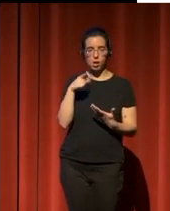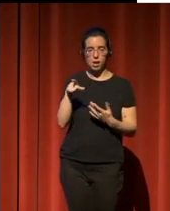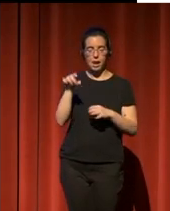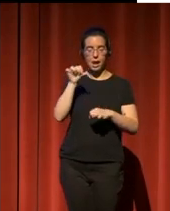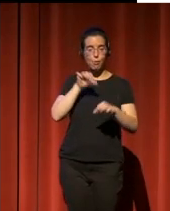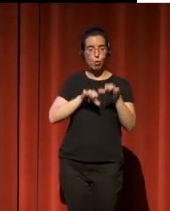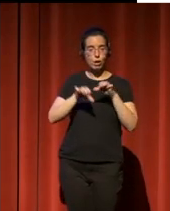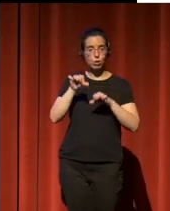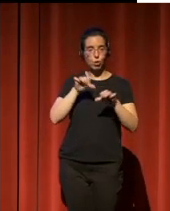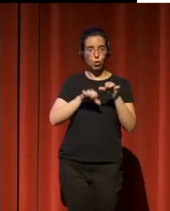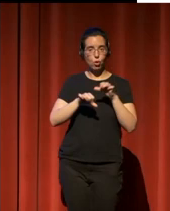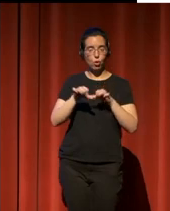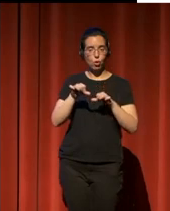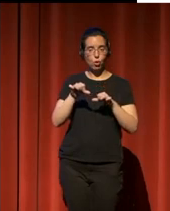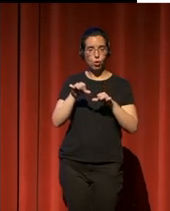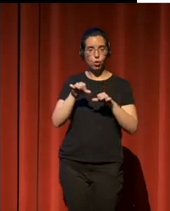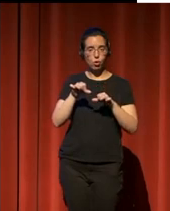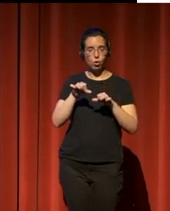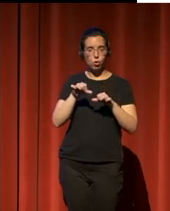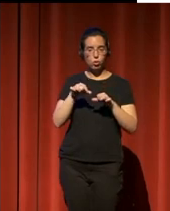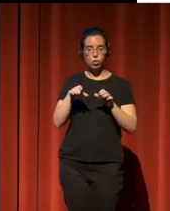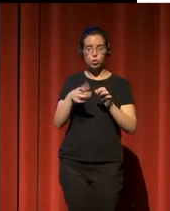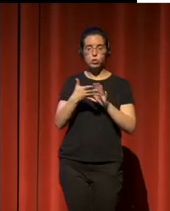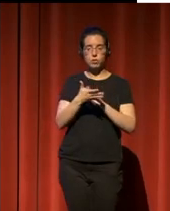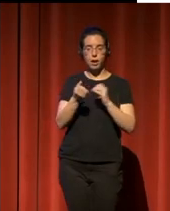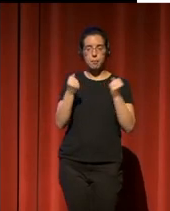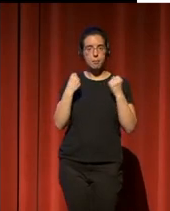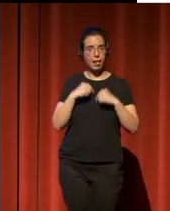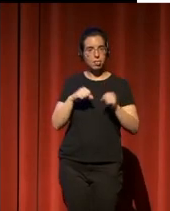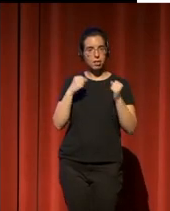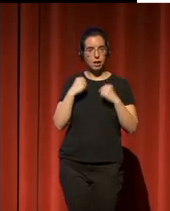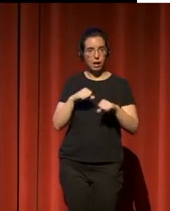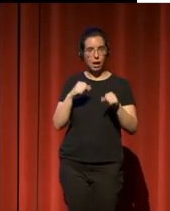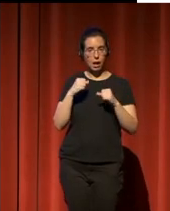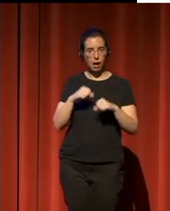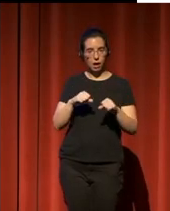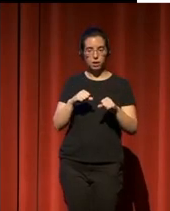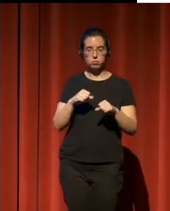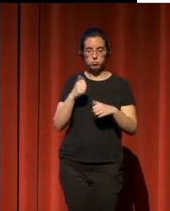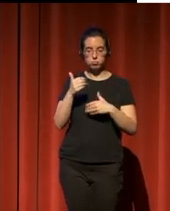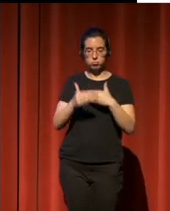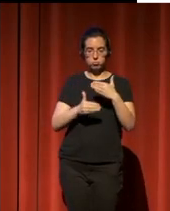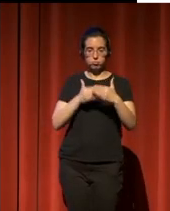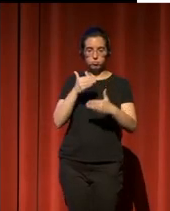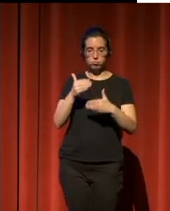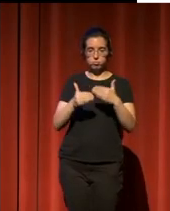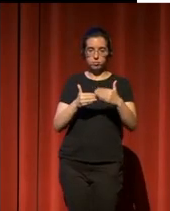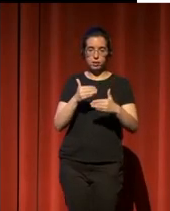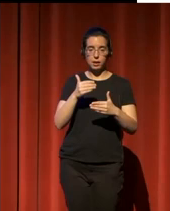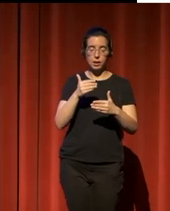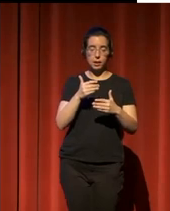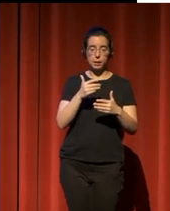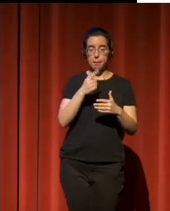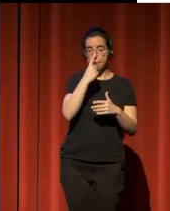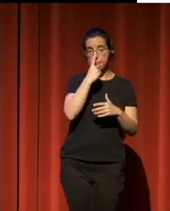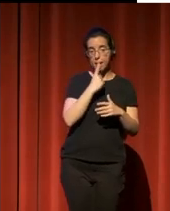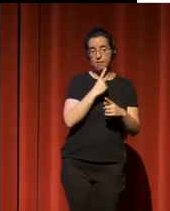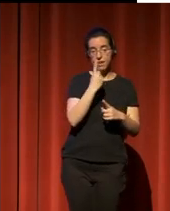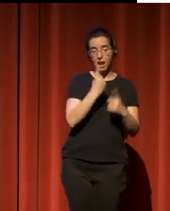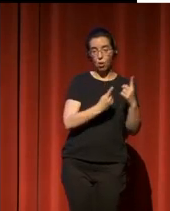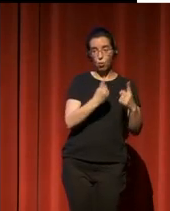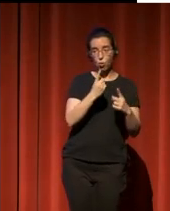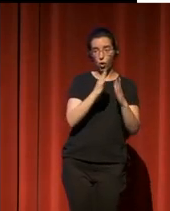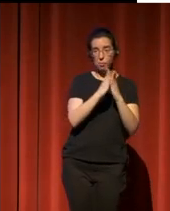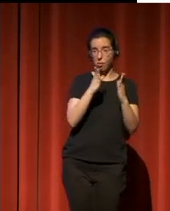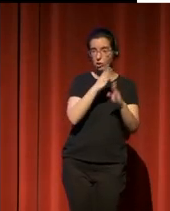laboratorios ah Están siendo una práctica que eh permite que perfiles sociales más alejados de la biblioteca eh se